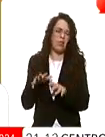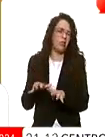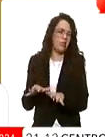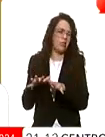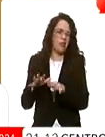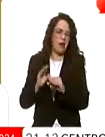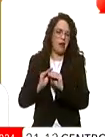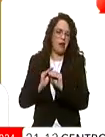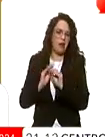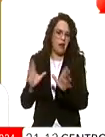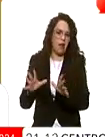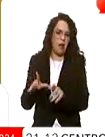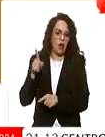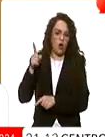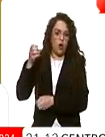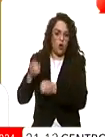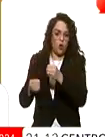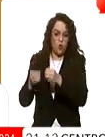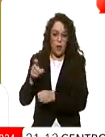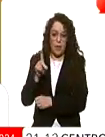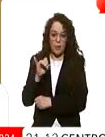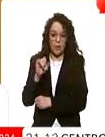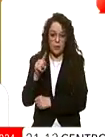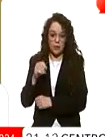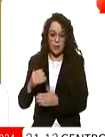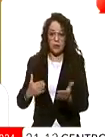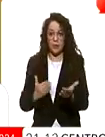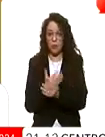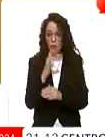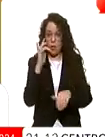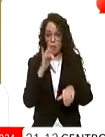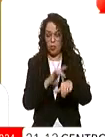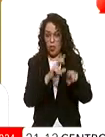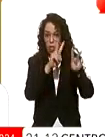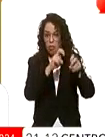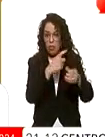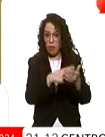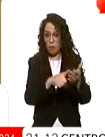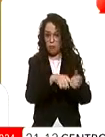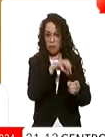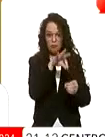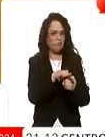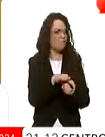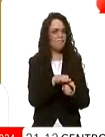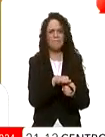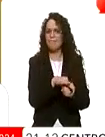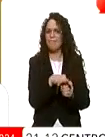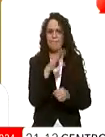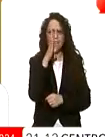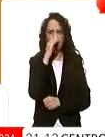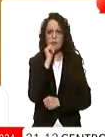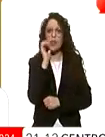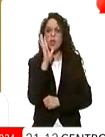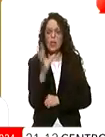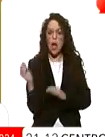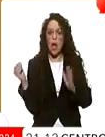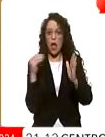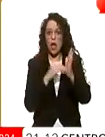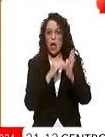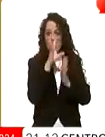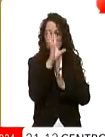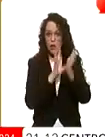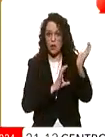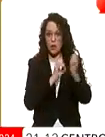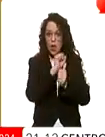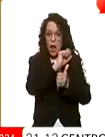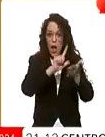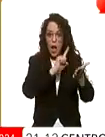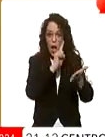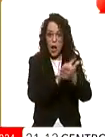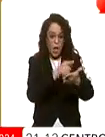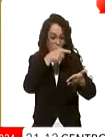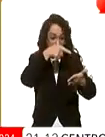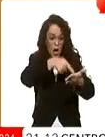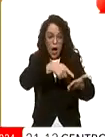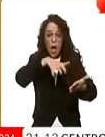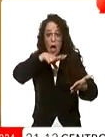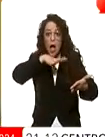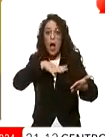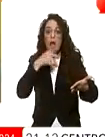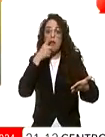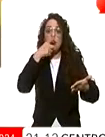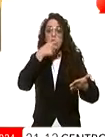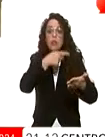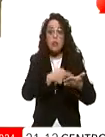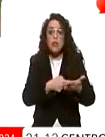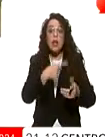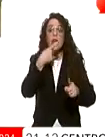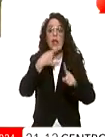distrito no se mete en temas electorales. Hay una prohibición constitucional legal respecto de eso. La única autoridad en temas electorales es